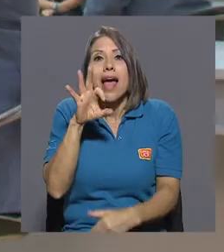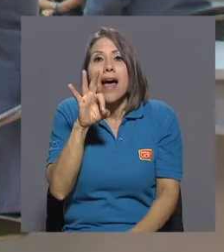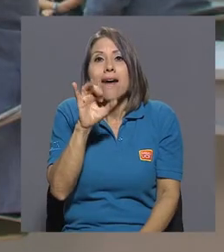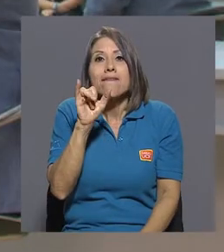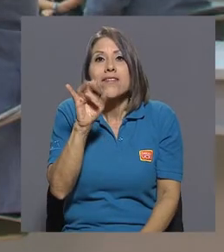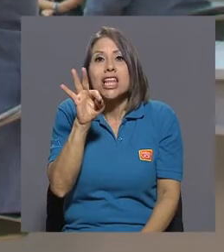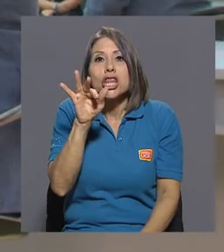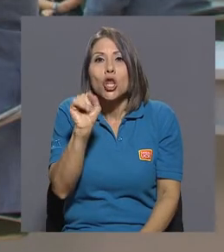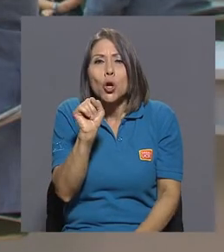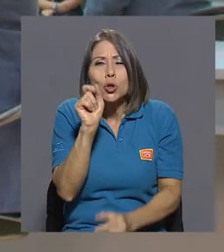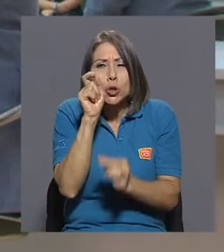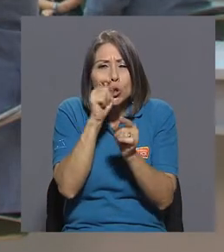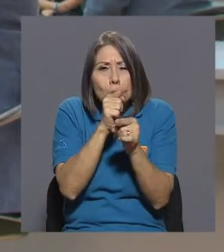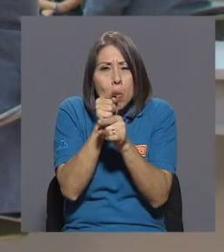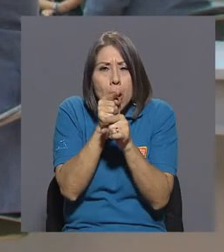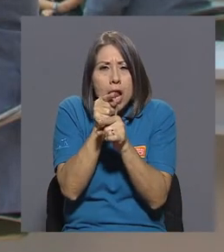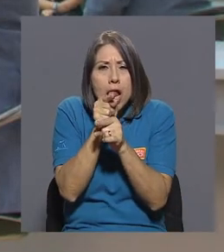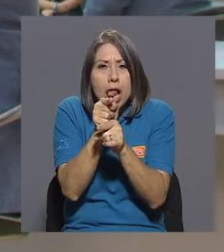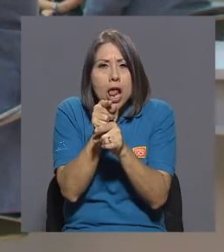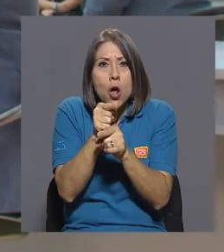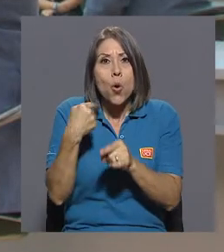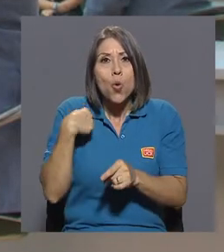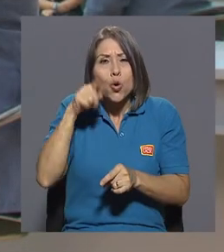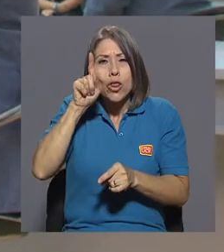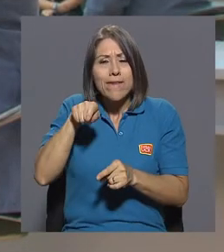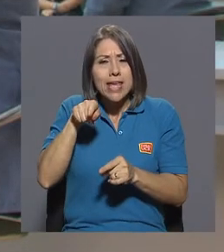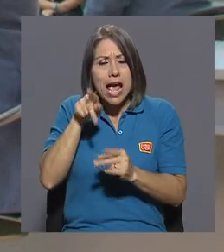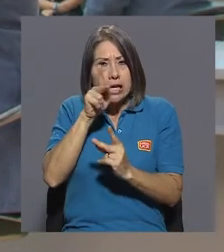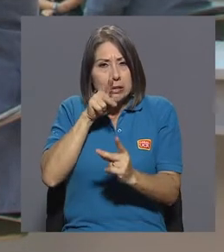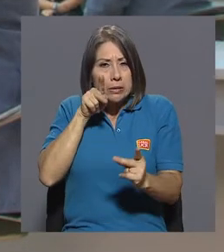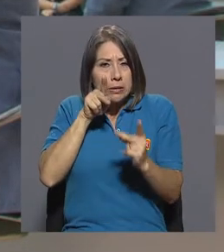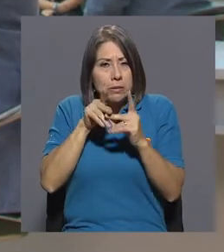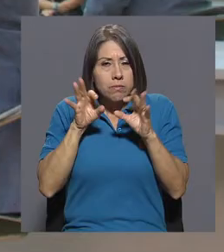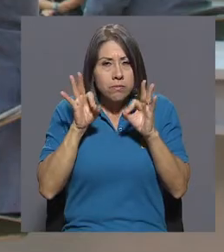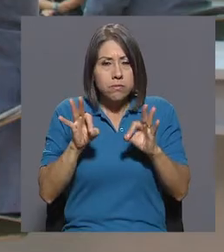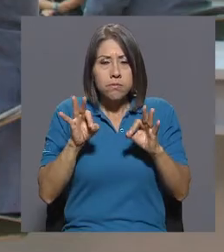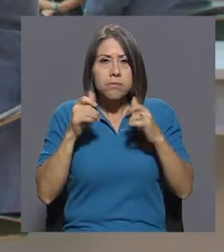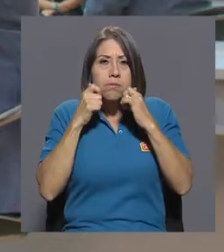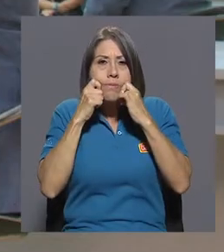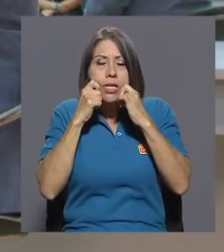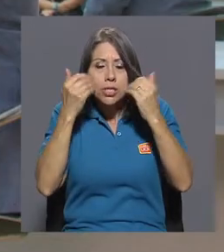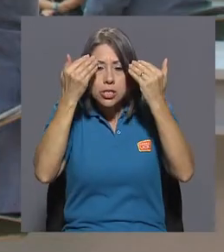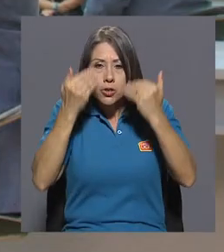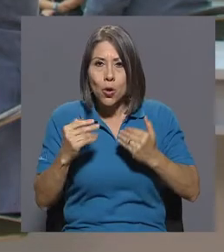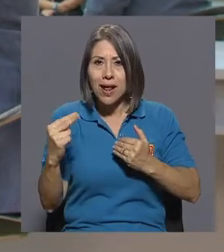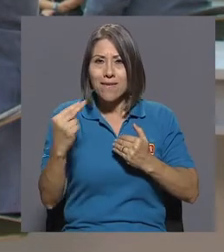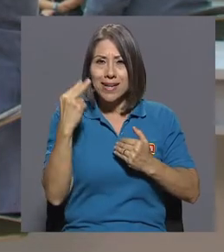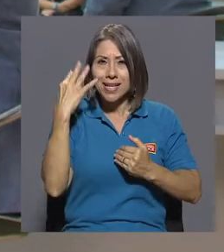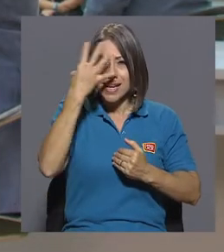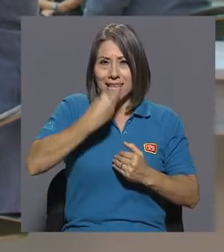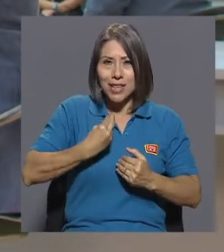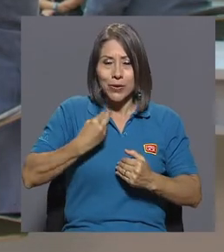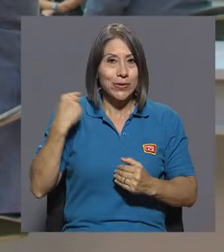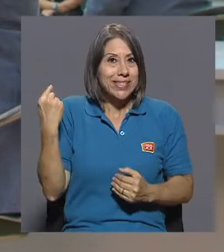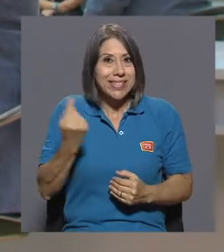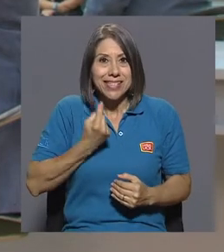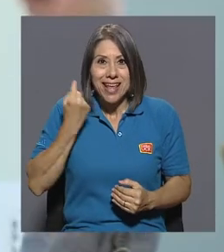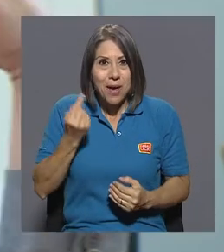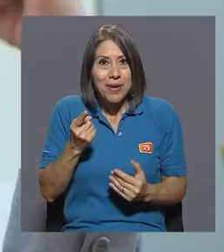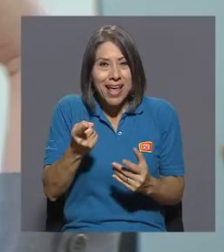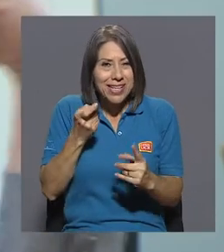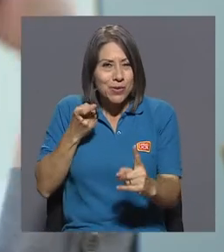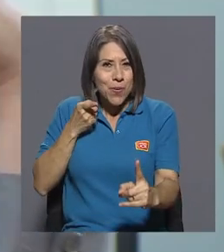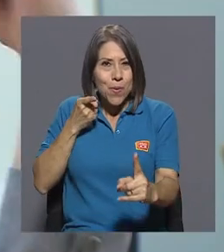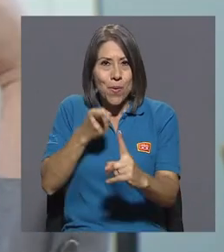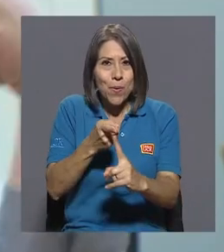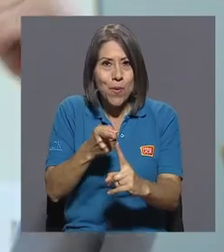en persona, ¿verdad? Tenía que verse lindo en persona. Entonces, siempre eso era la intención, ¿verdad? Y volviendo a